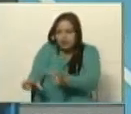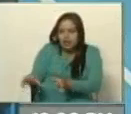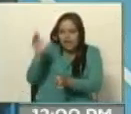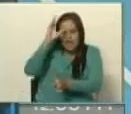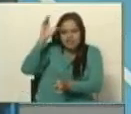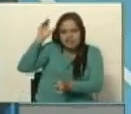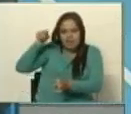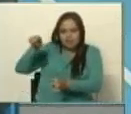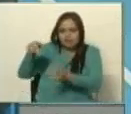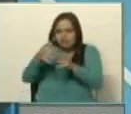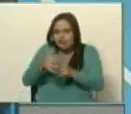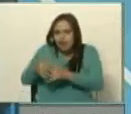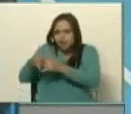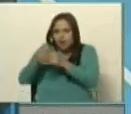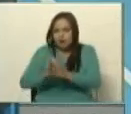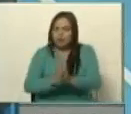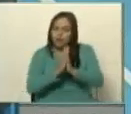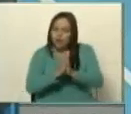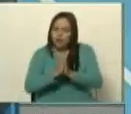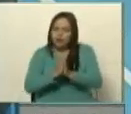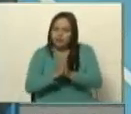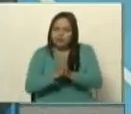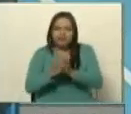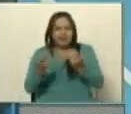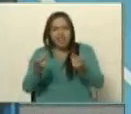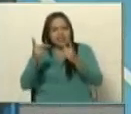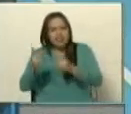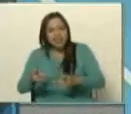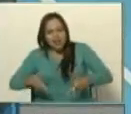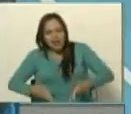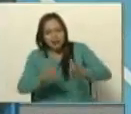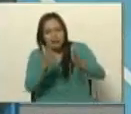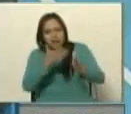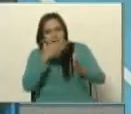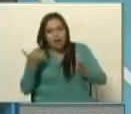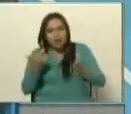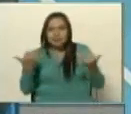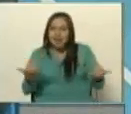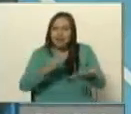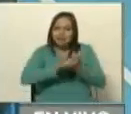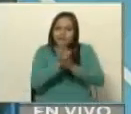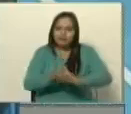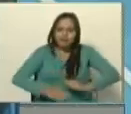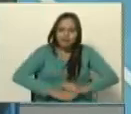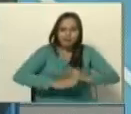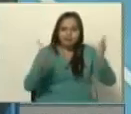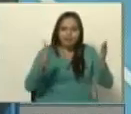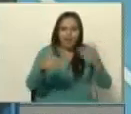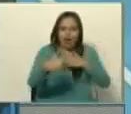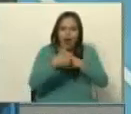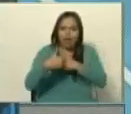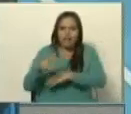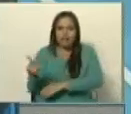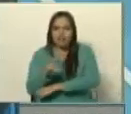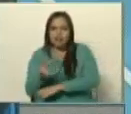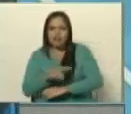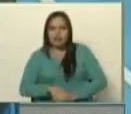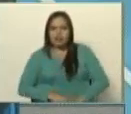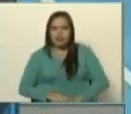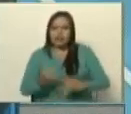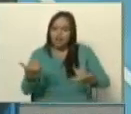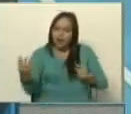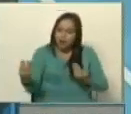Blinken que esa sea la ruta próxima de su gobierno, desmontar las medidas coercitivas unilaterales, un